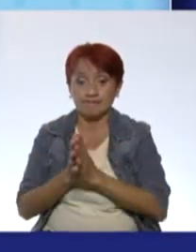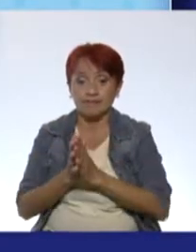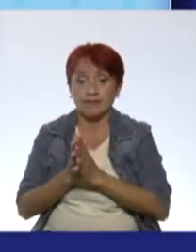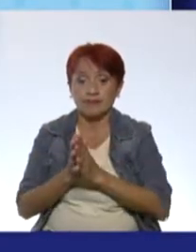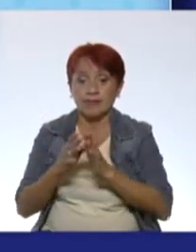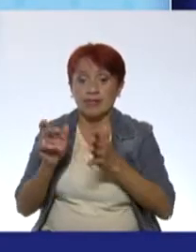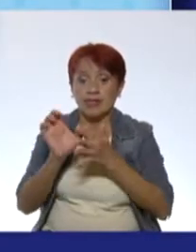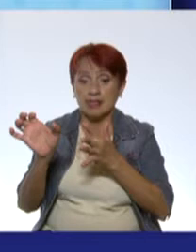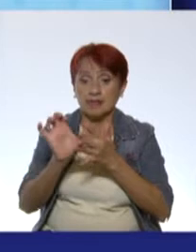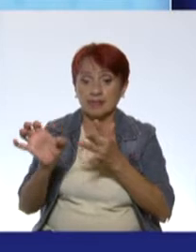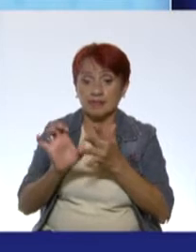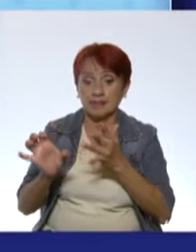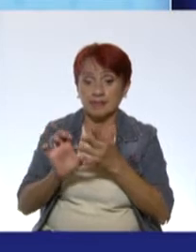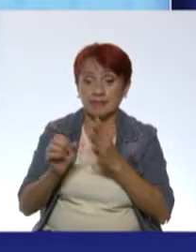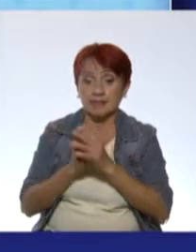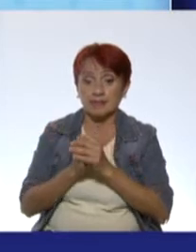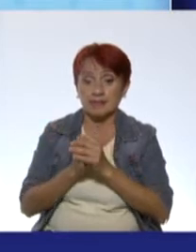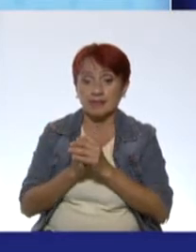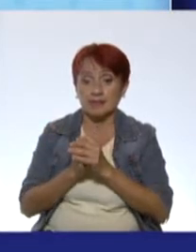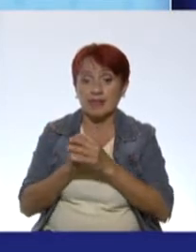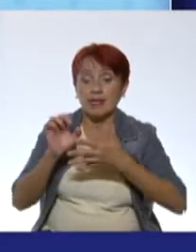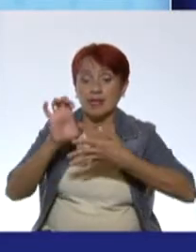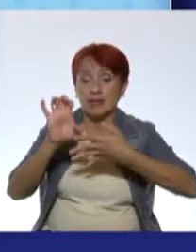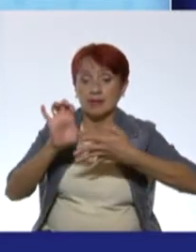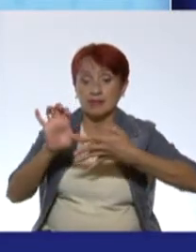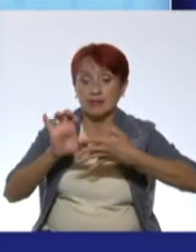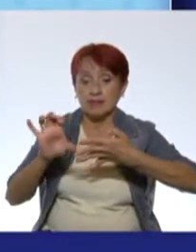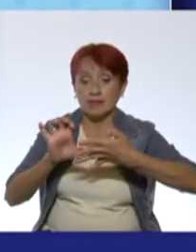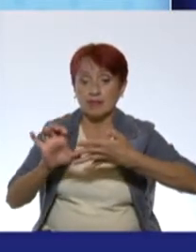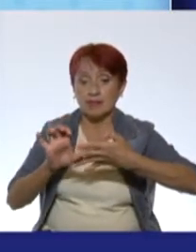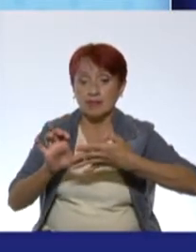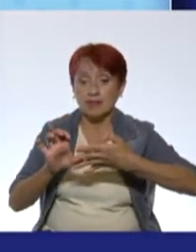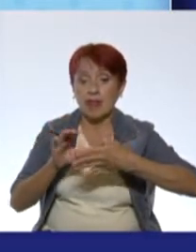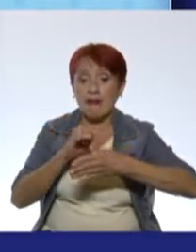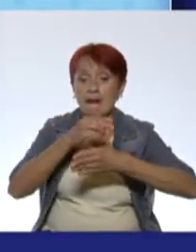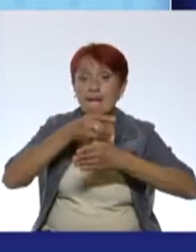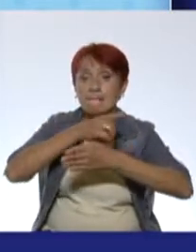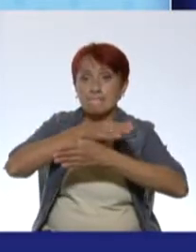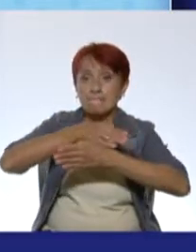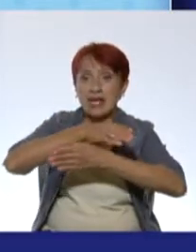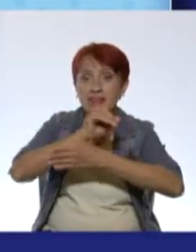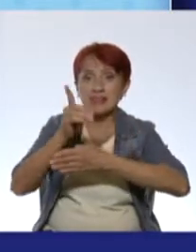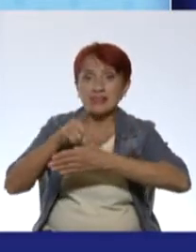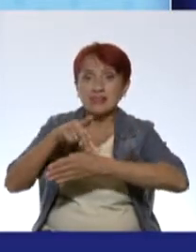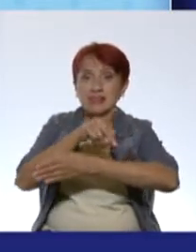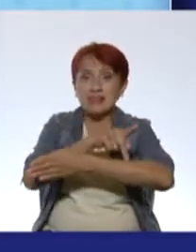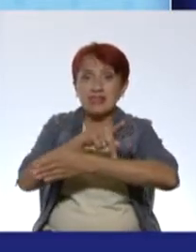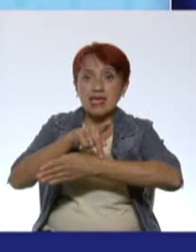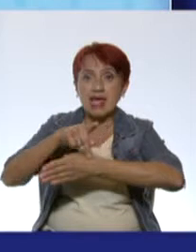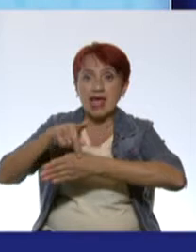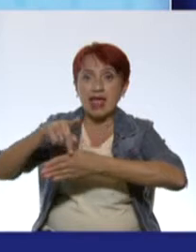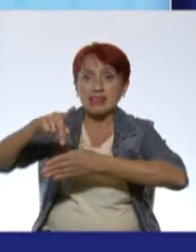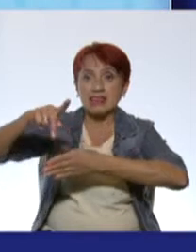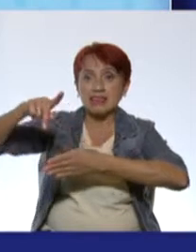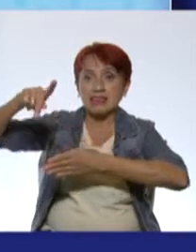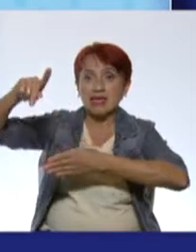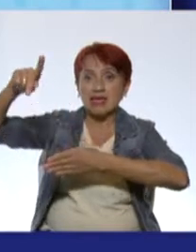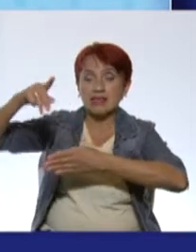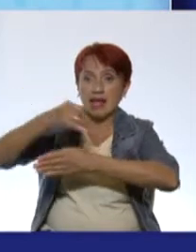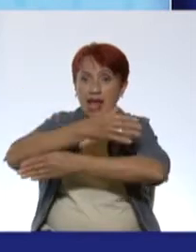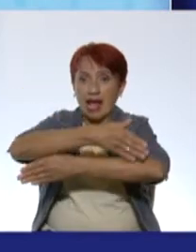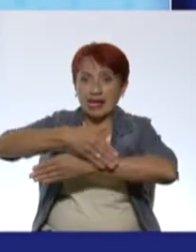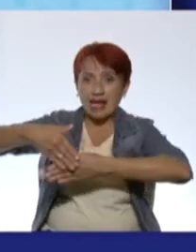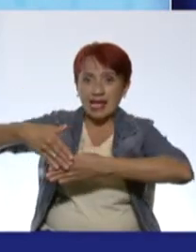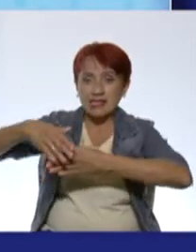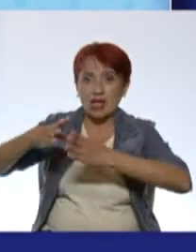a colocar un elemento adicional que es la ecuación de la pendiente de la recta, para esos momentos donde no nos dan la